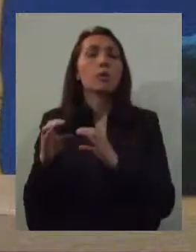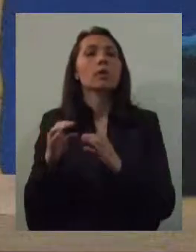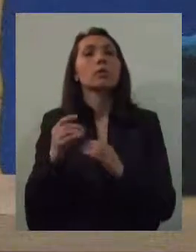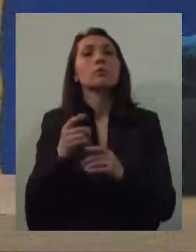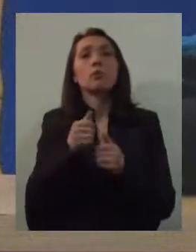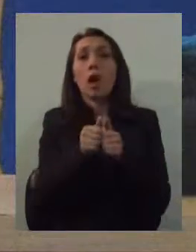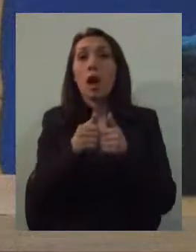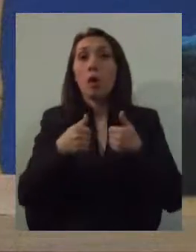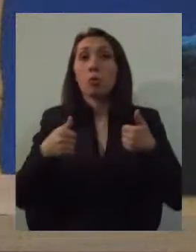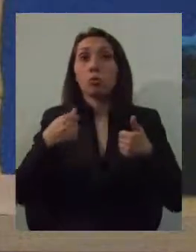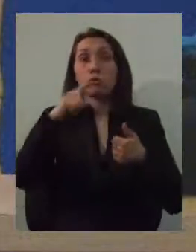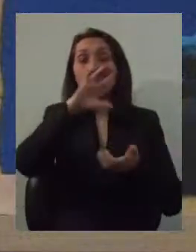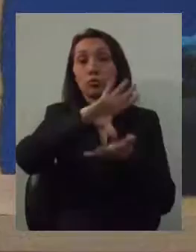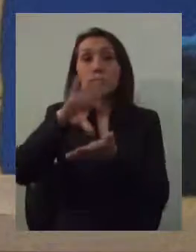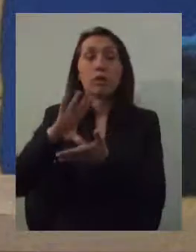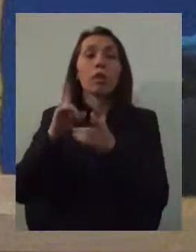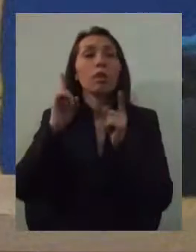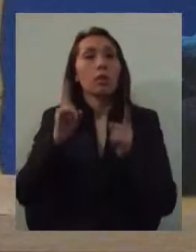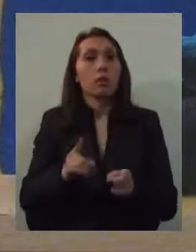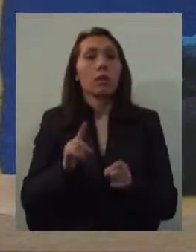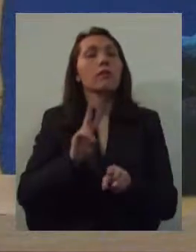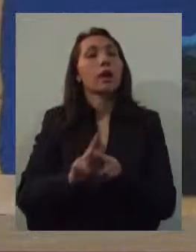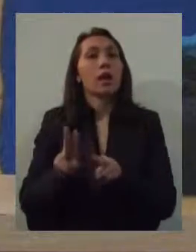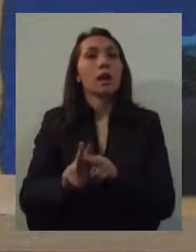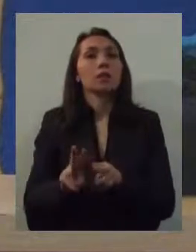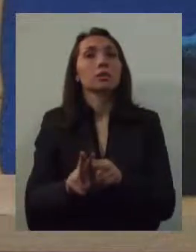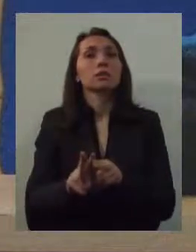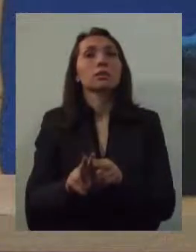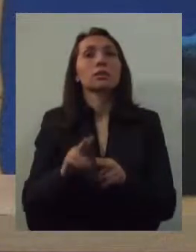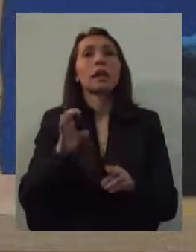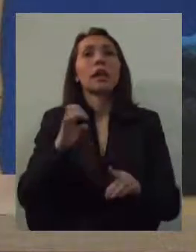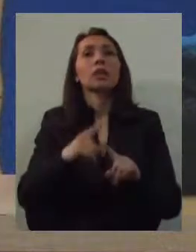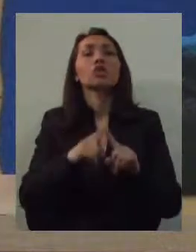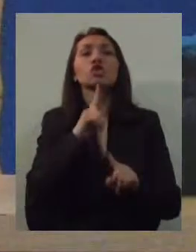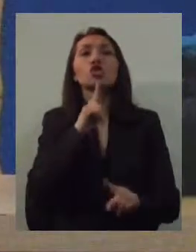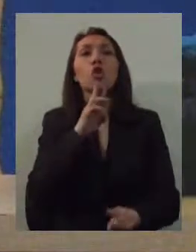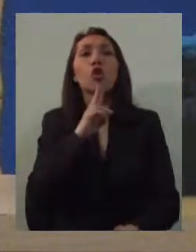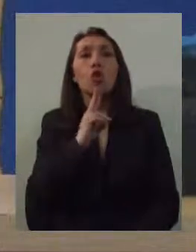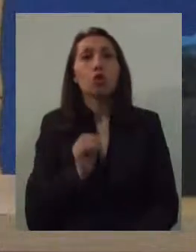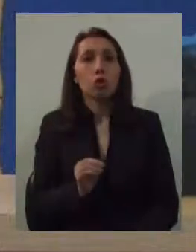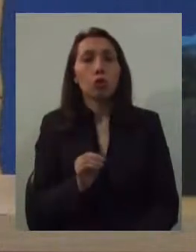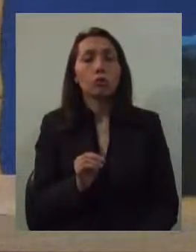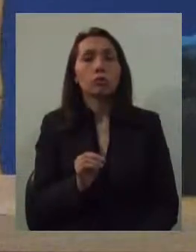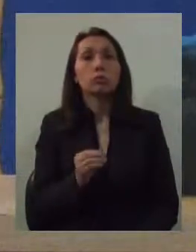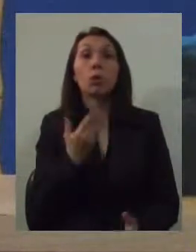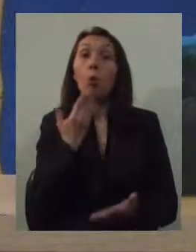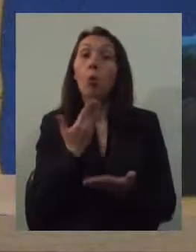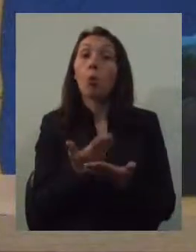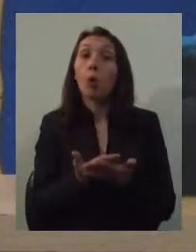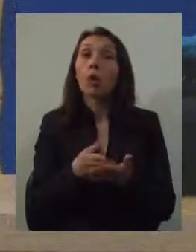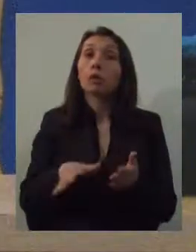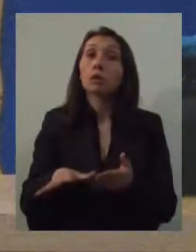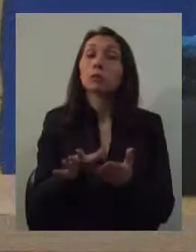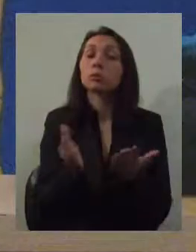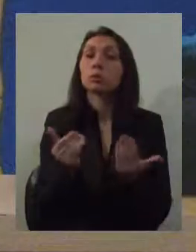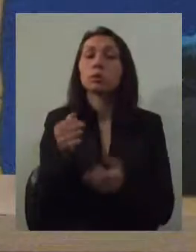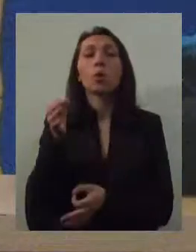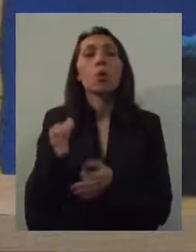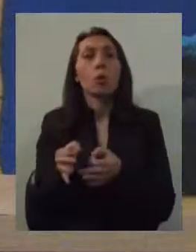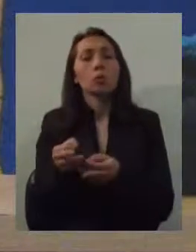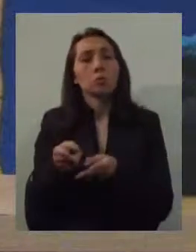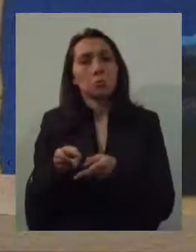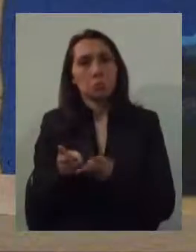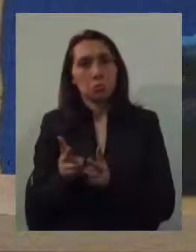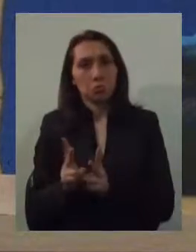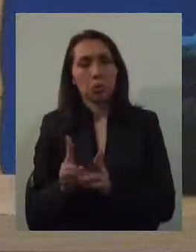dirigidas a autoridades extranjeras deben hacerse mediante exhorto. Y cuando la situación lo requiera, los jueces están